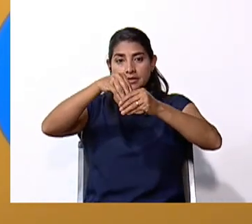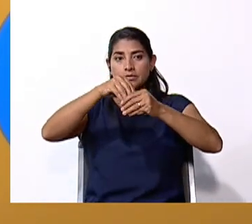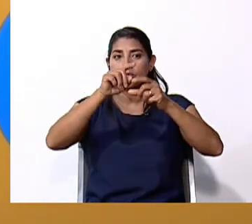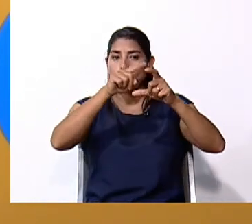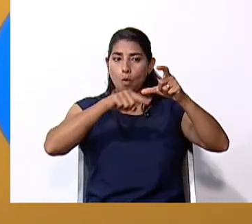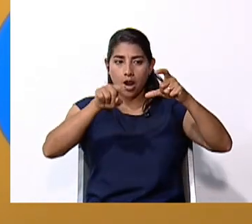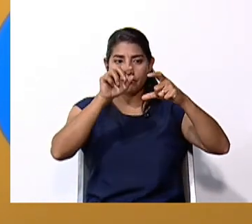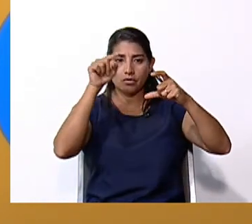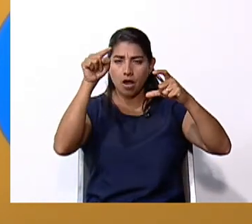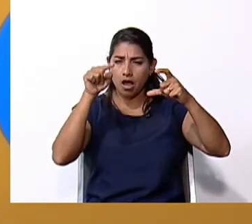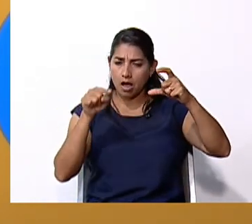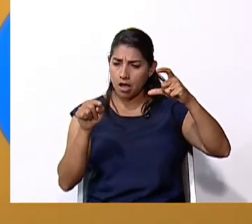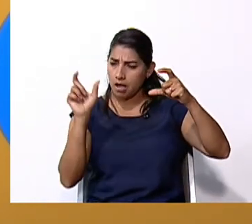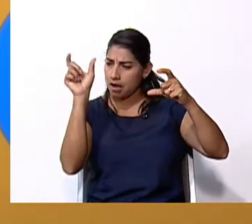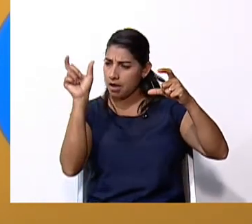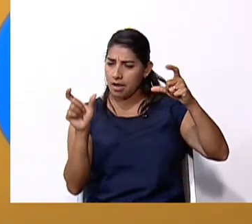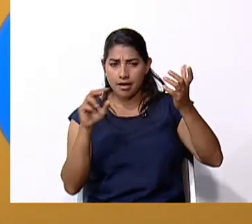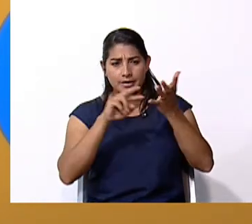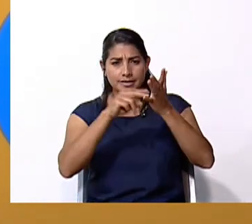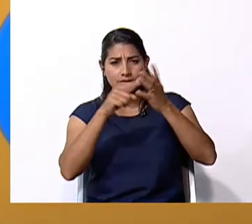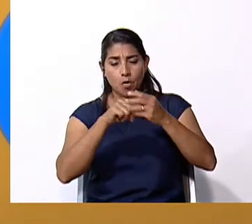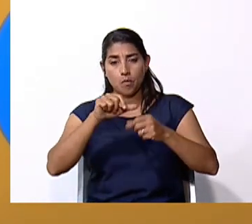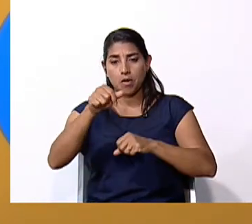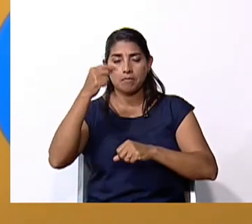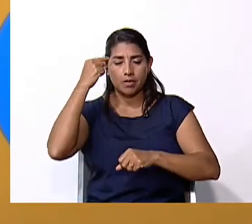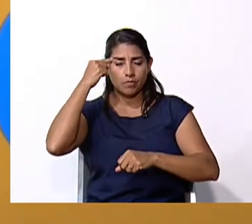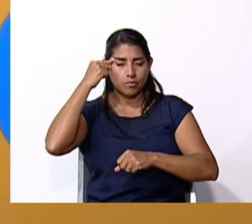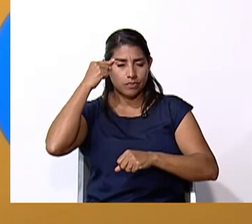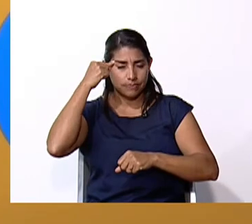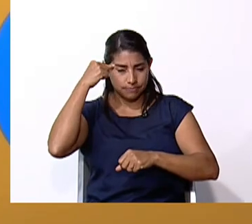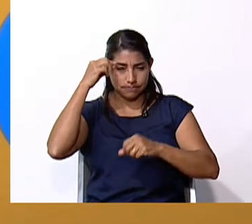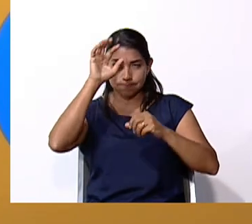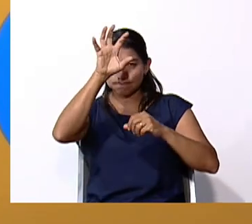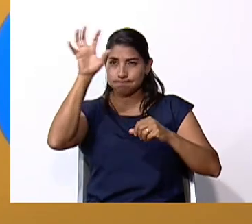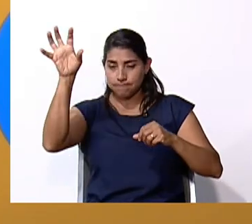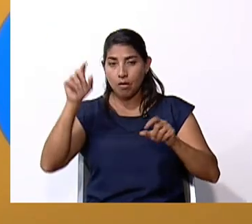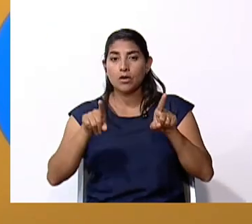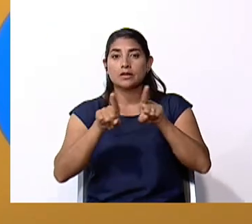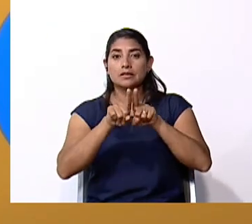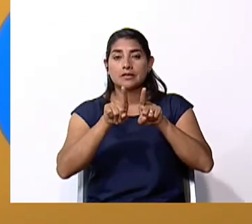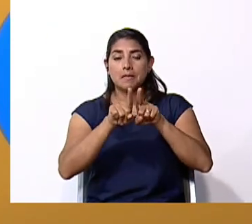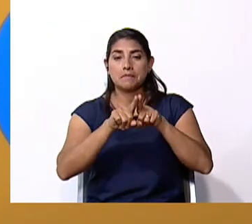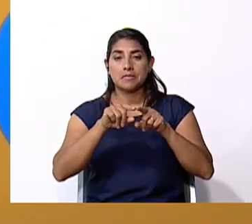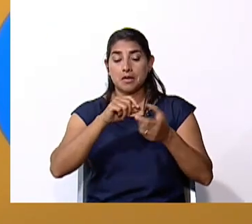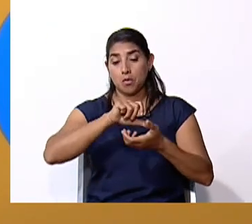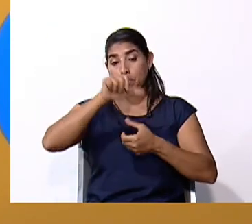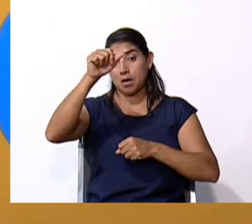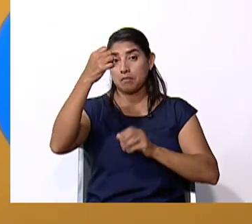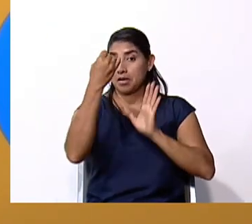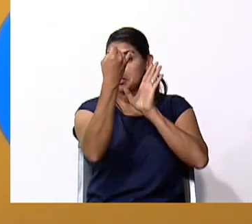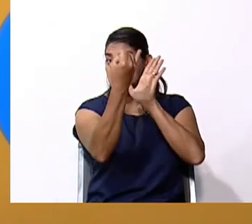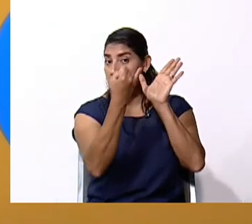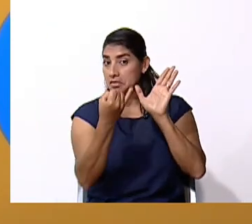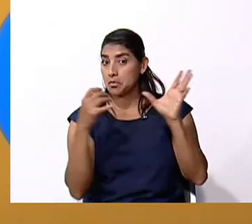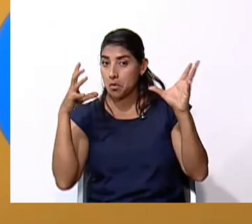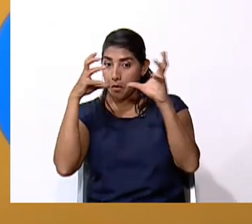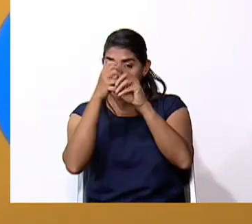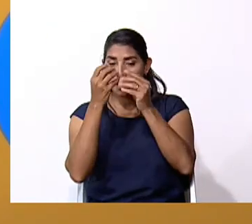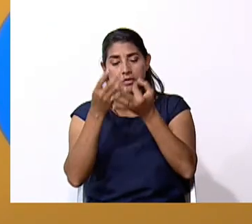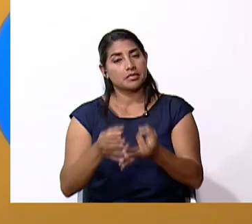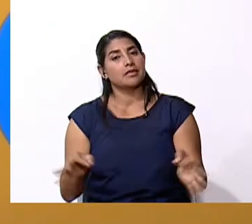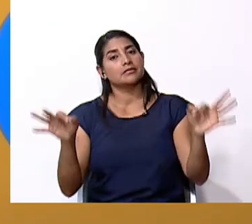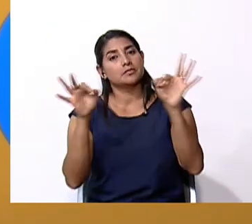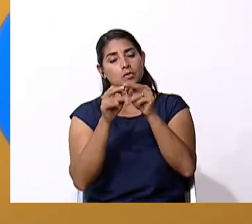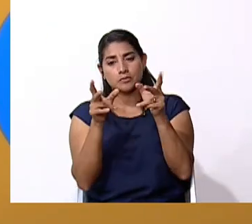gráfico, dentro de un mapa conceptual o dentro de un mapa pictórico. Eso es sumamente